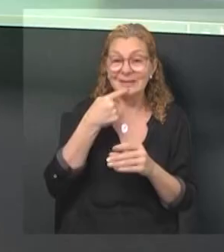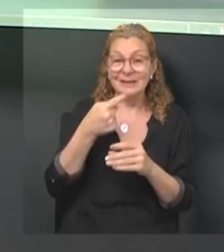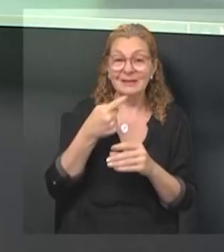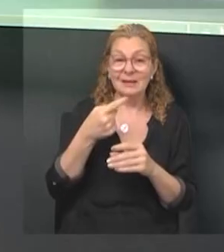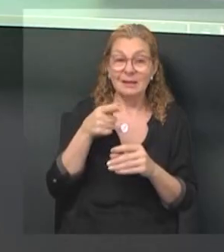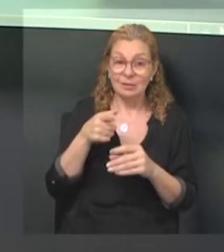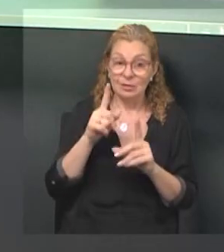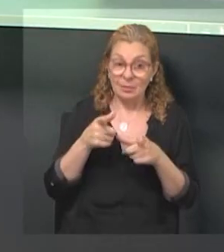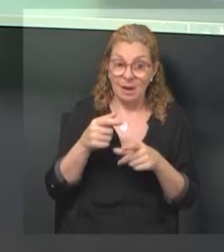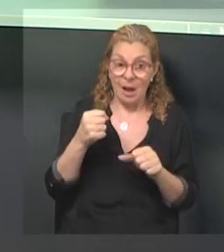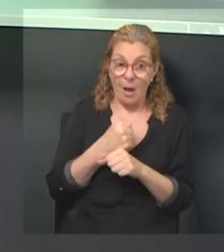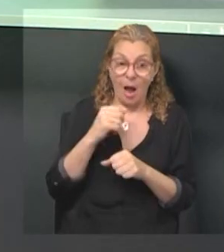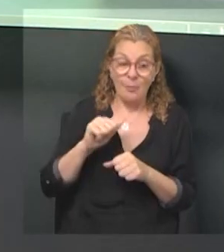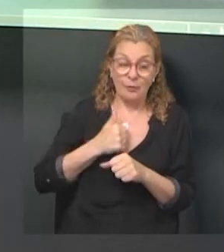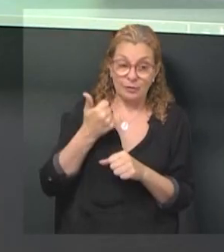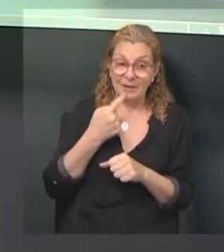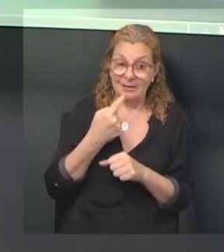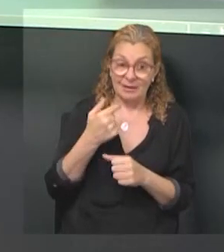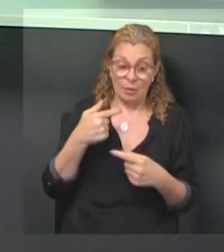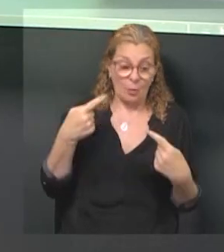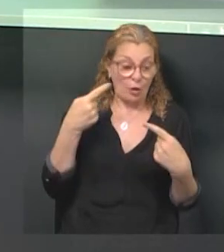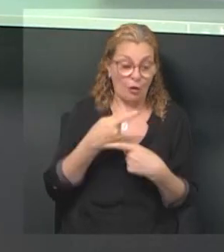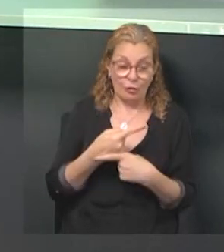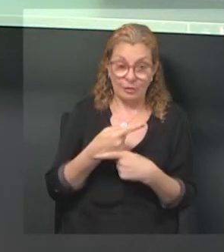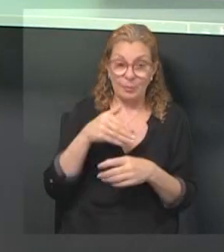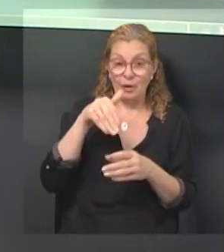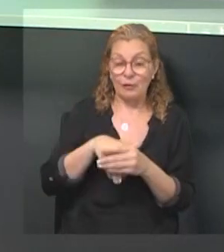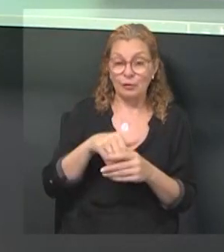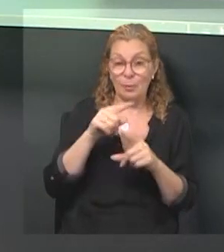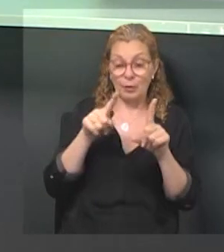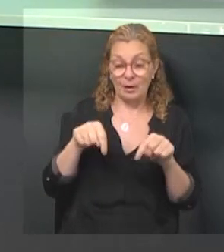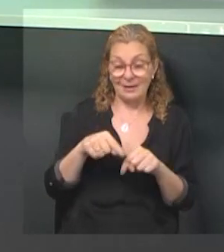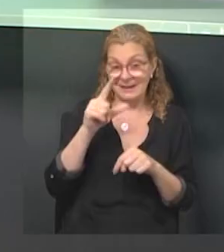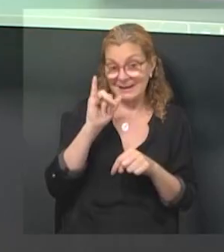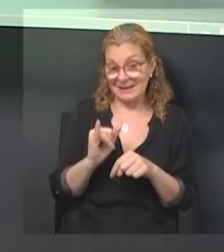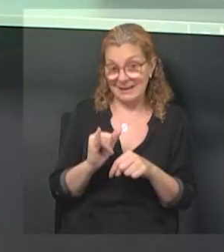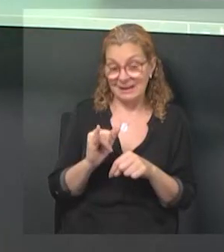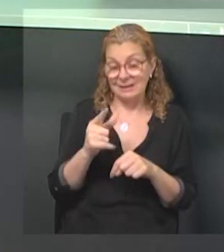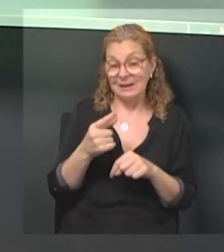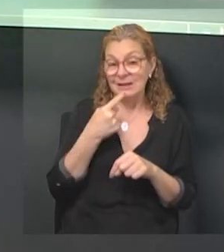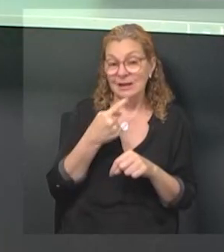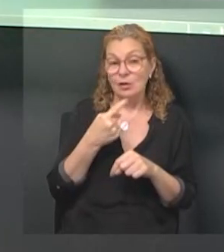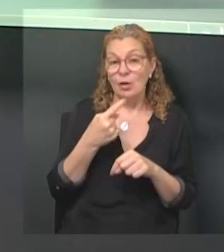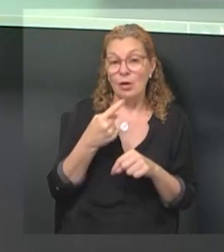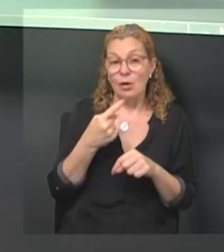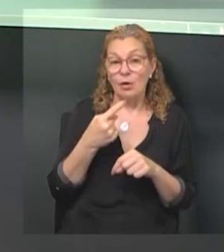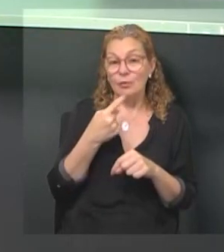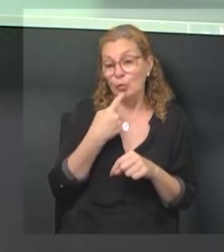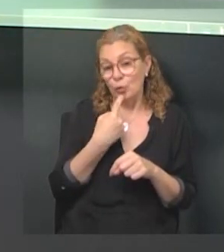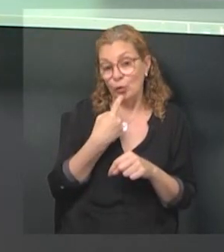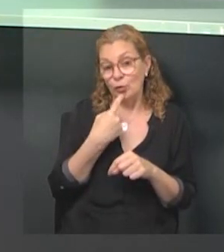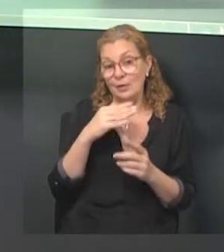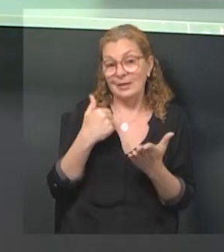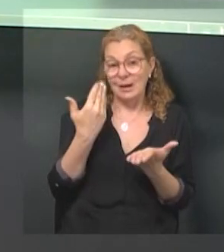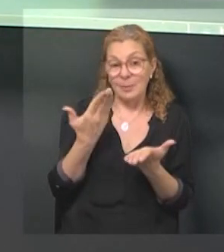comentario también aprovechó para marcar su posición contraria al voto por el Sí en esa consulta popular cuestionó la iniciativa y dijo que se le